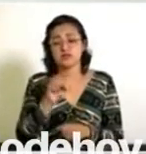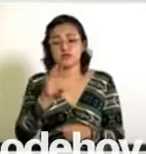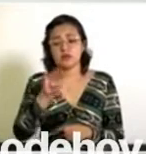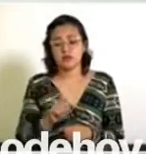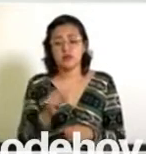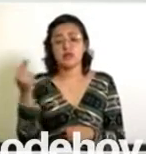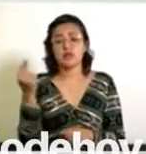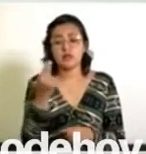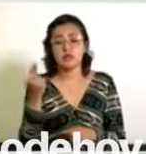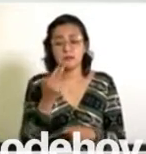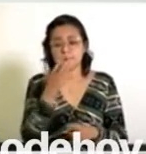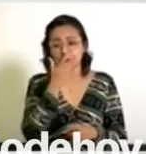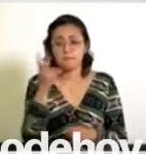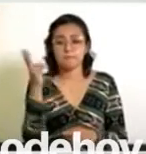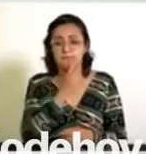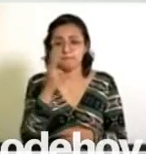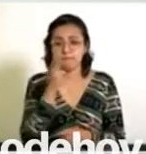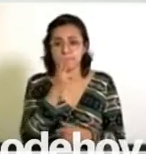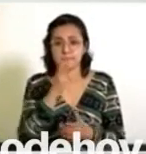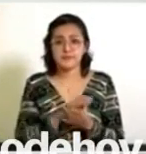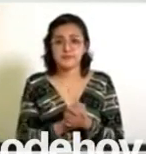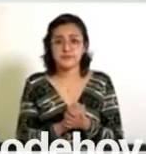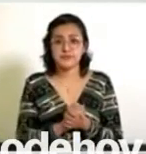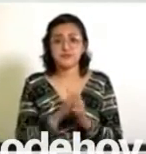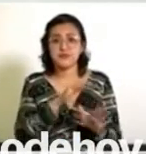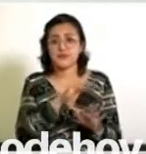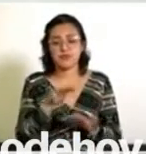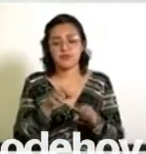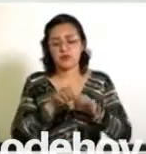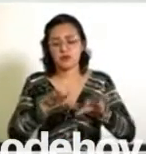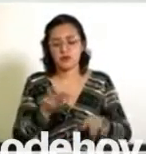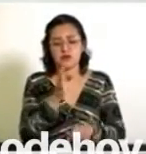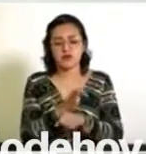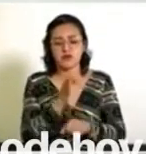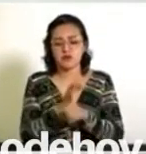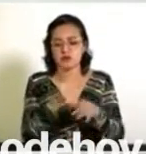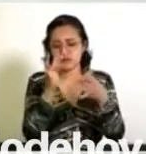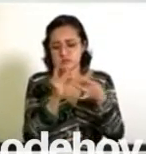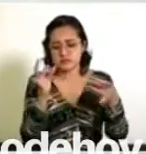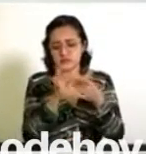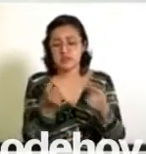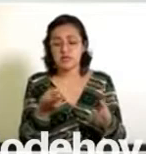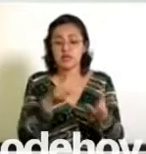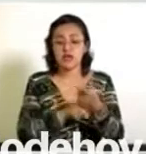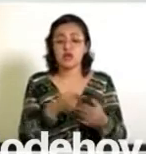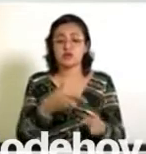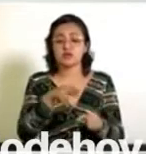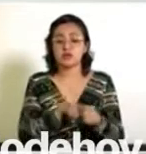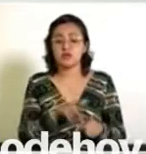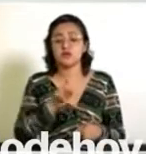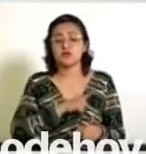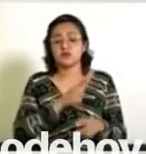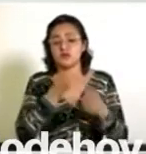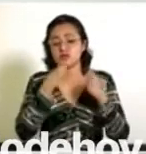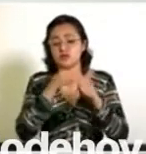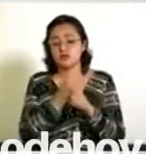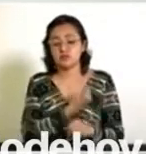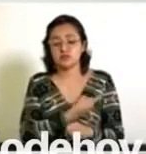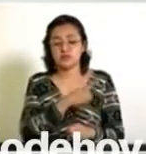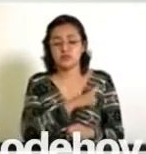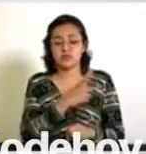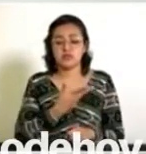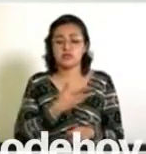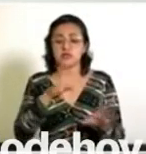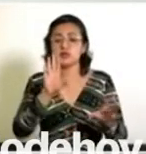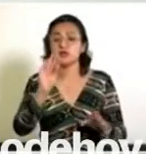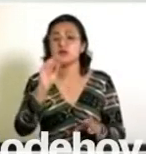69 requieren de ventilación asistida. Están distribuidos de la siguiente manera: en la red hospitalaria de los servicios de salud